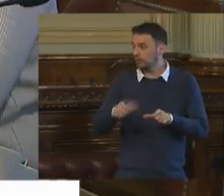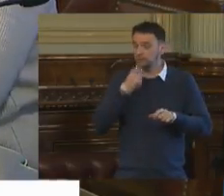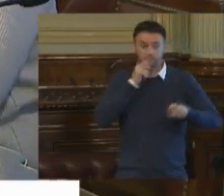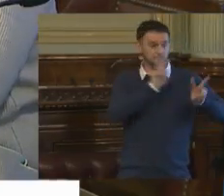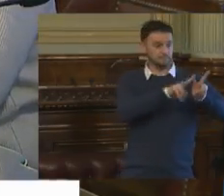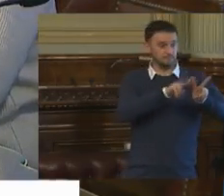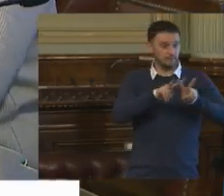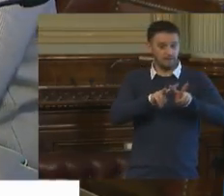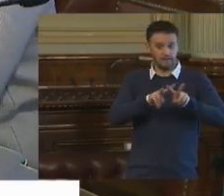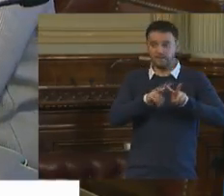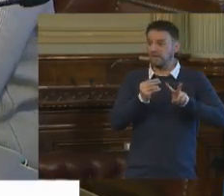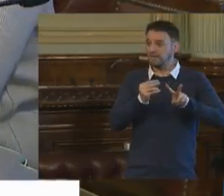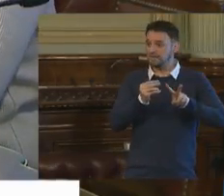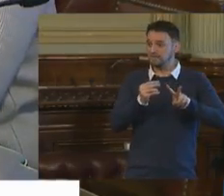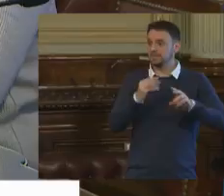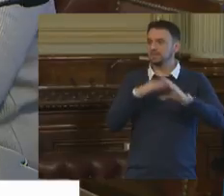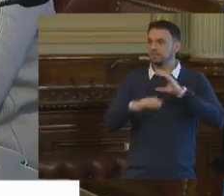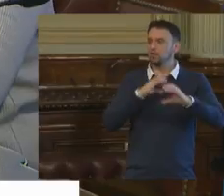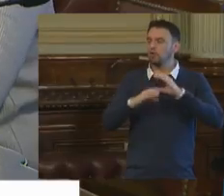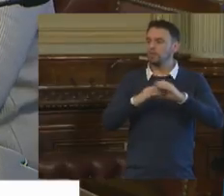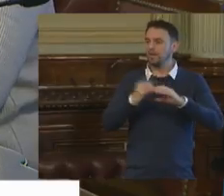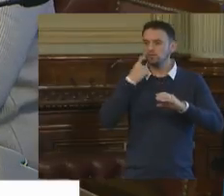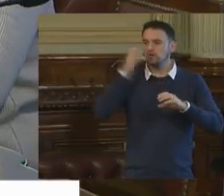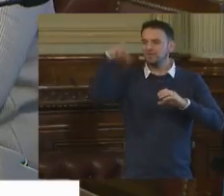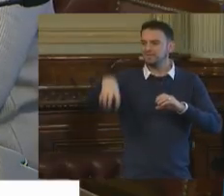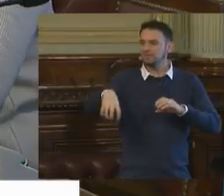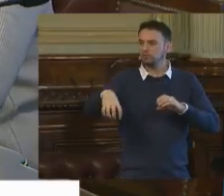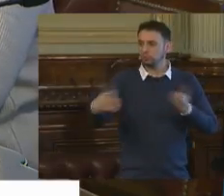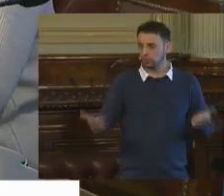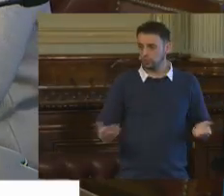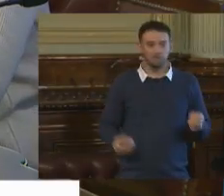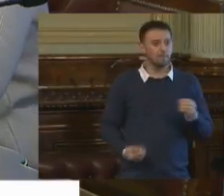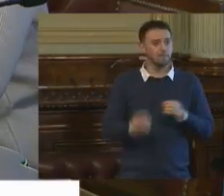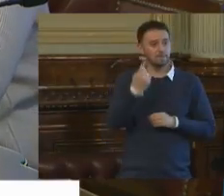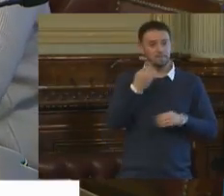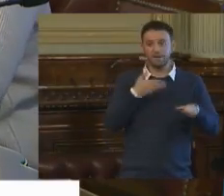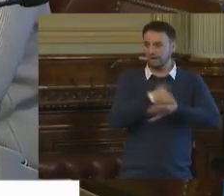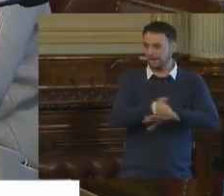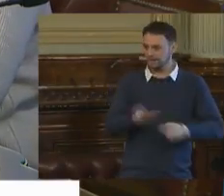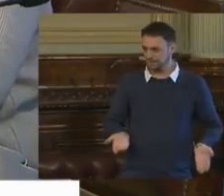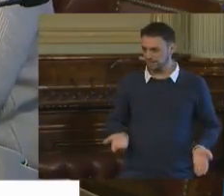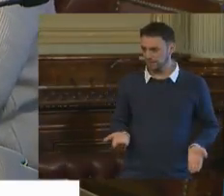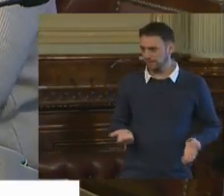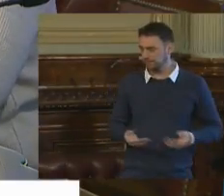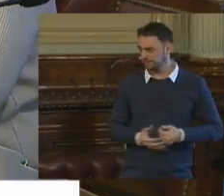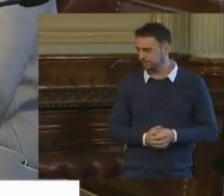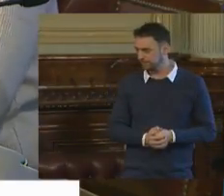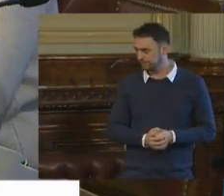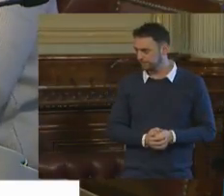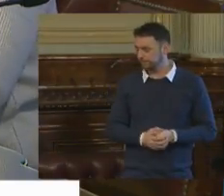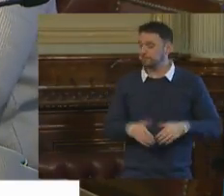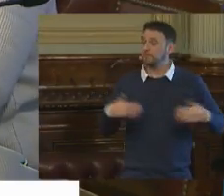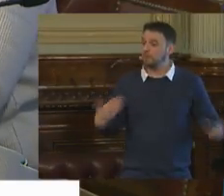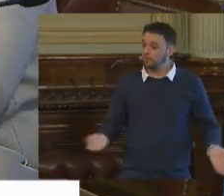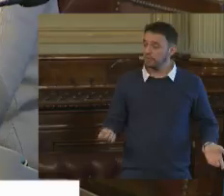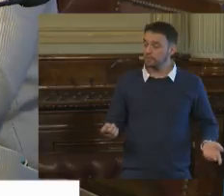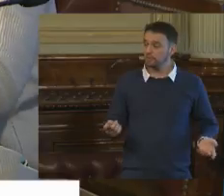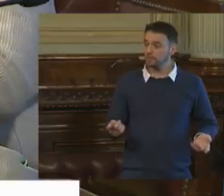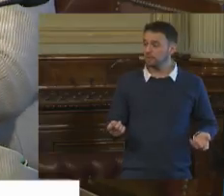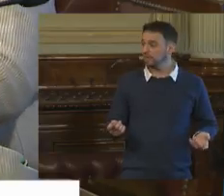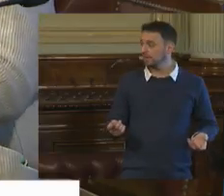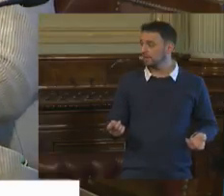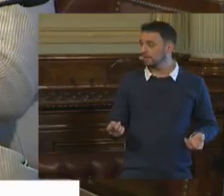es el contacto que tiene con la institución es el primer contacto con el único contacto que tiene así que